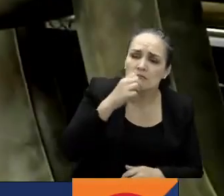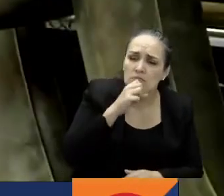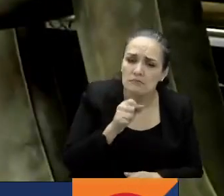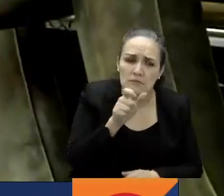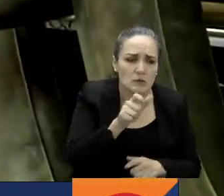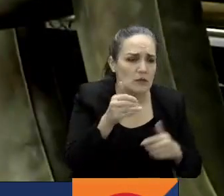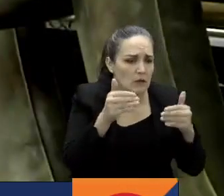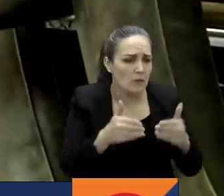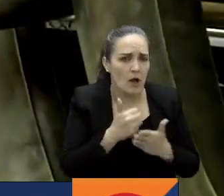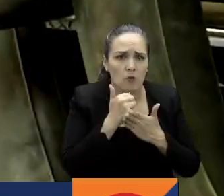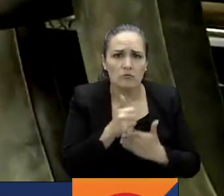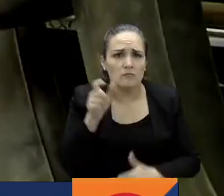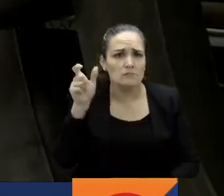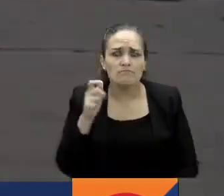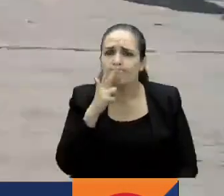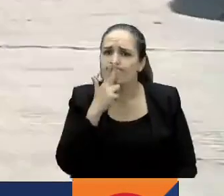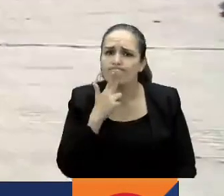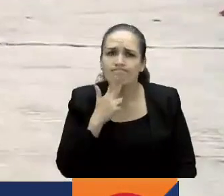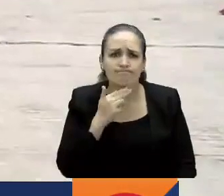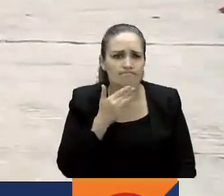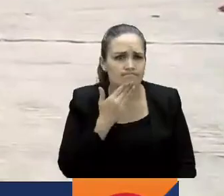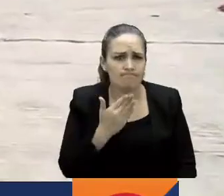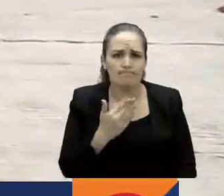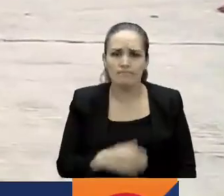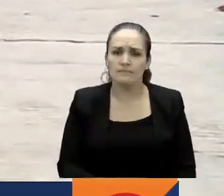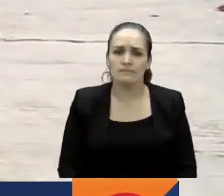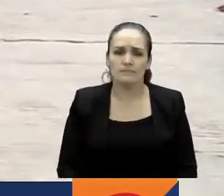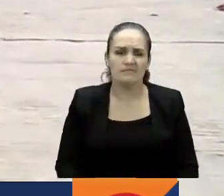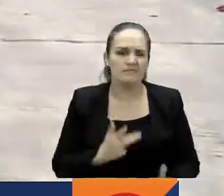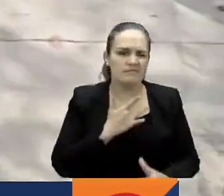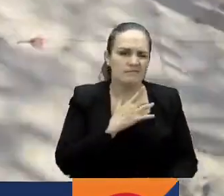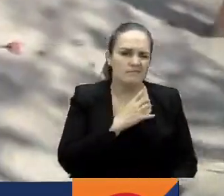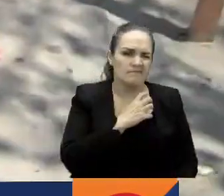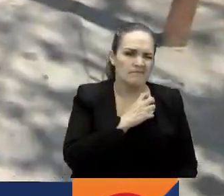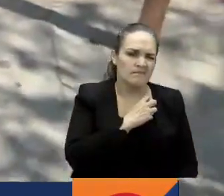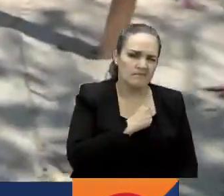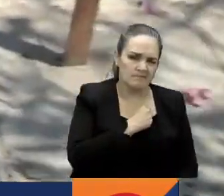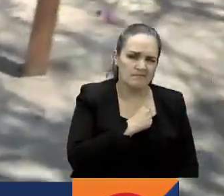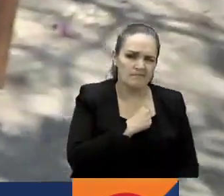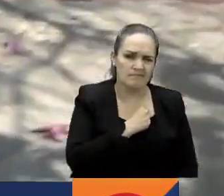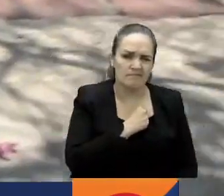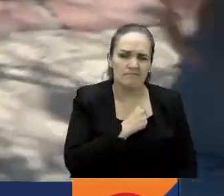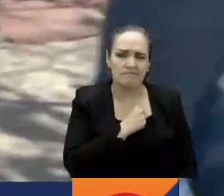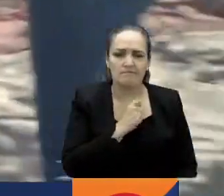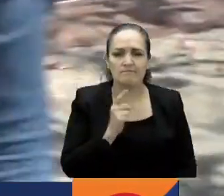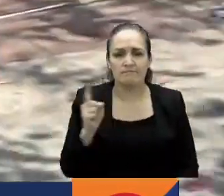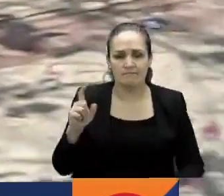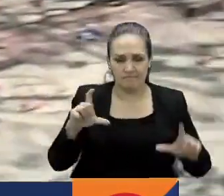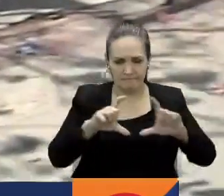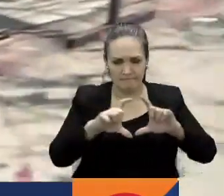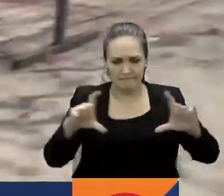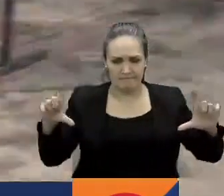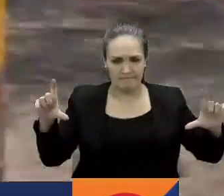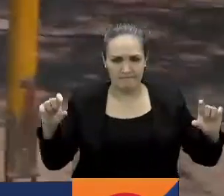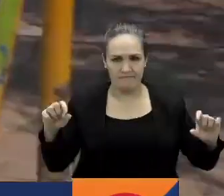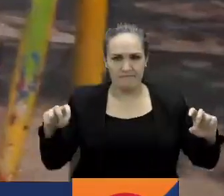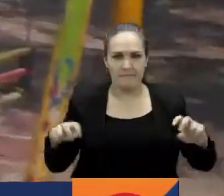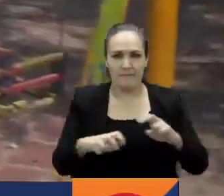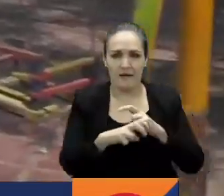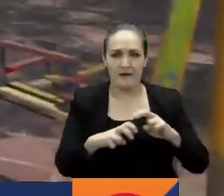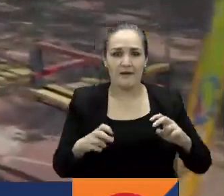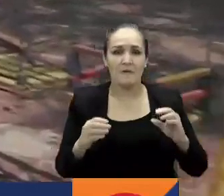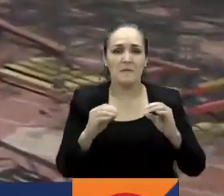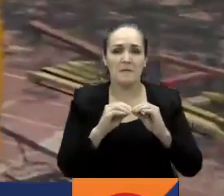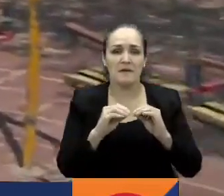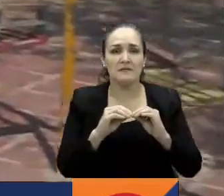discapacitados. De entre todos los dolores y recuerdos que dejó, también está esta placa en el parque y los videos con